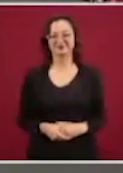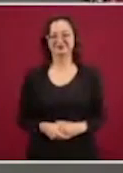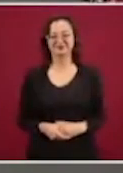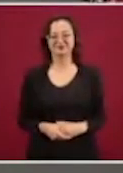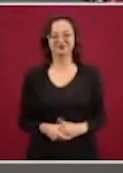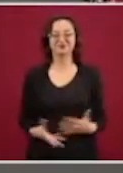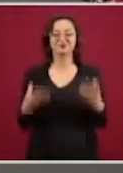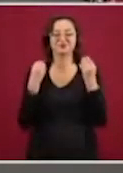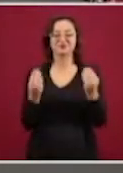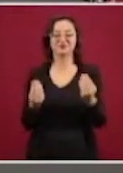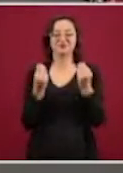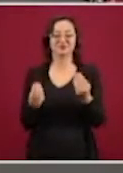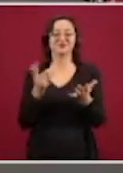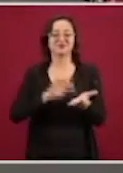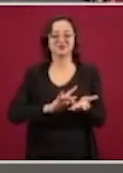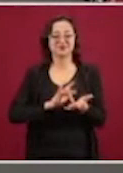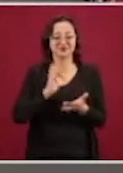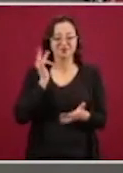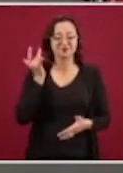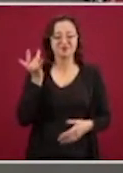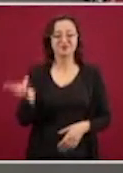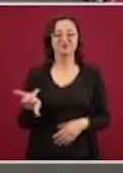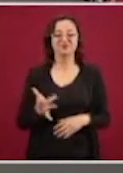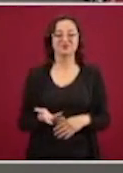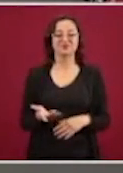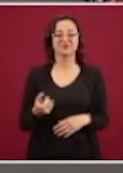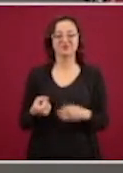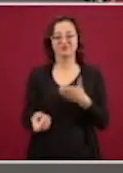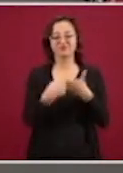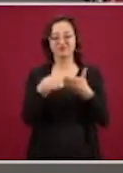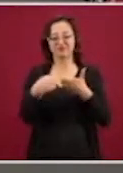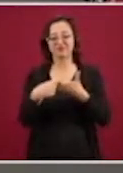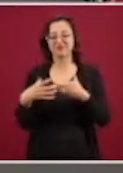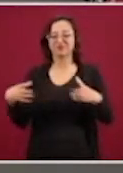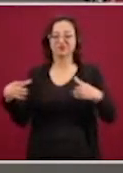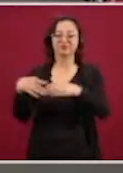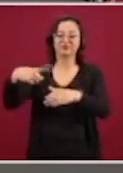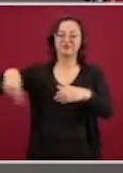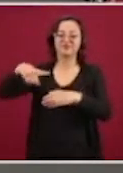Pues agradecemos mucho a los integrantes del sector privado en